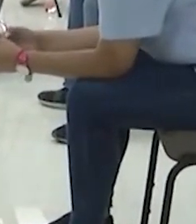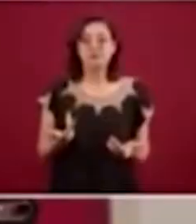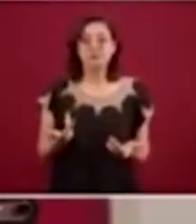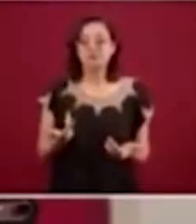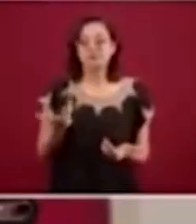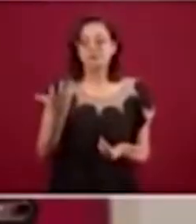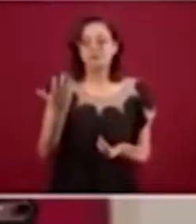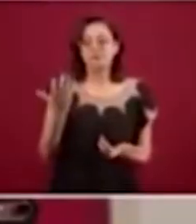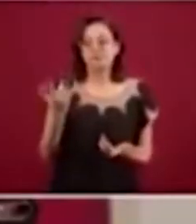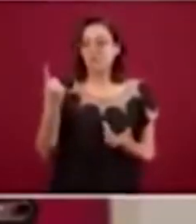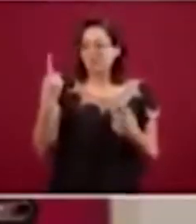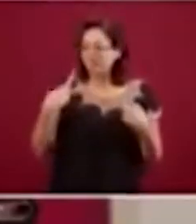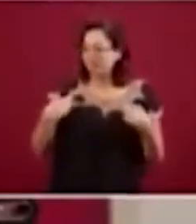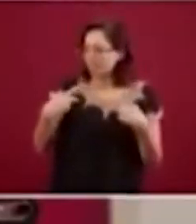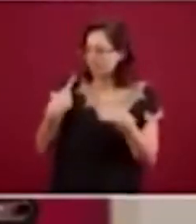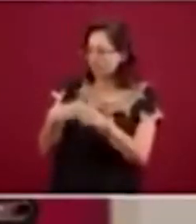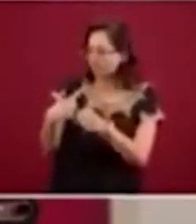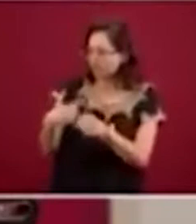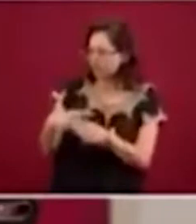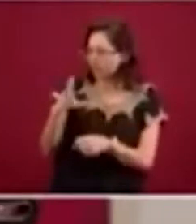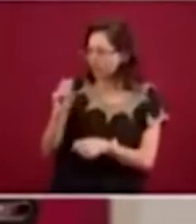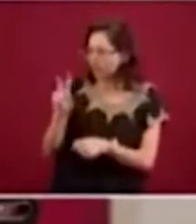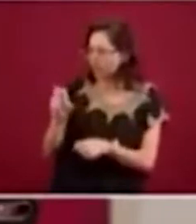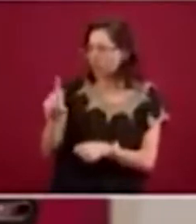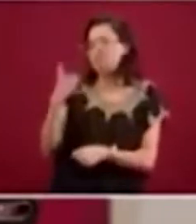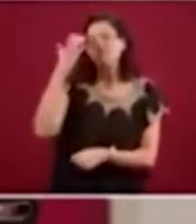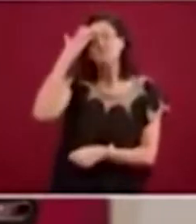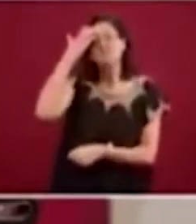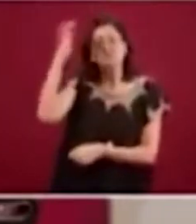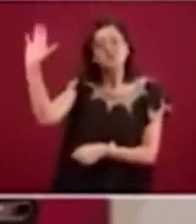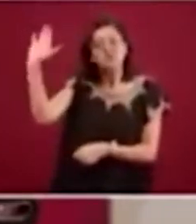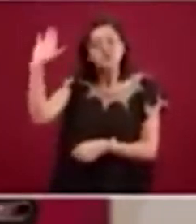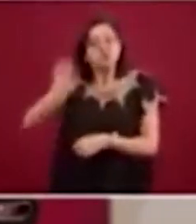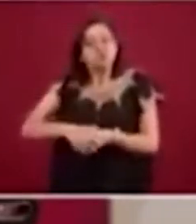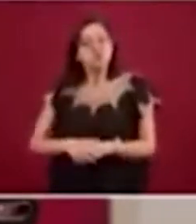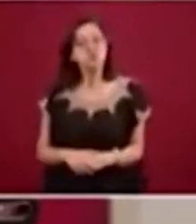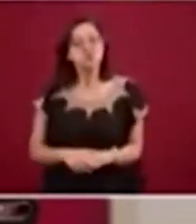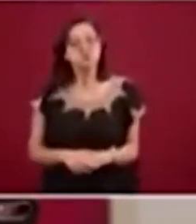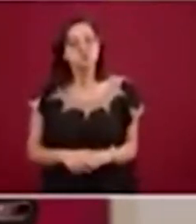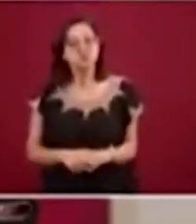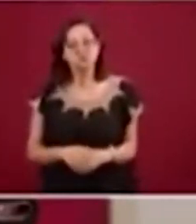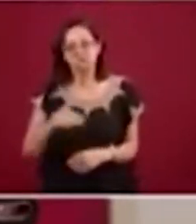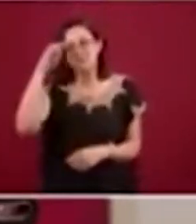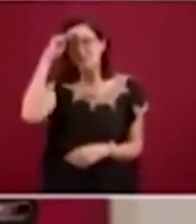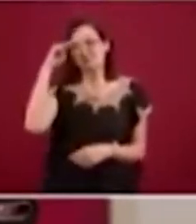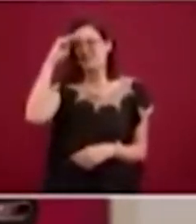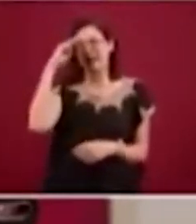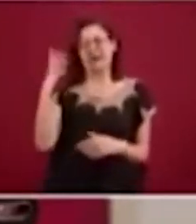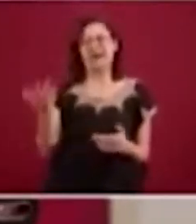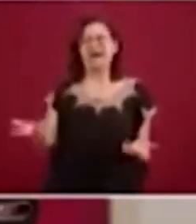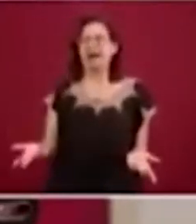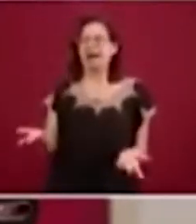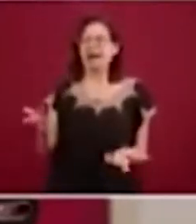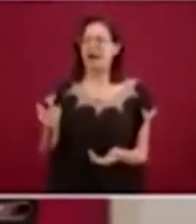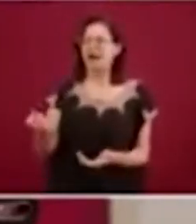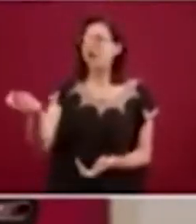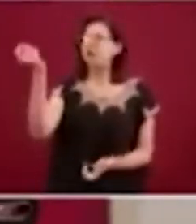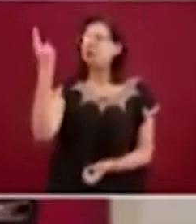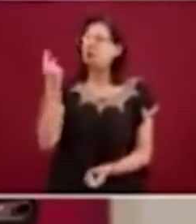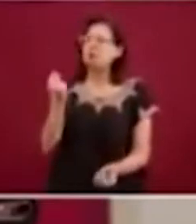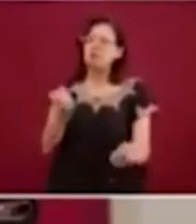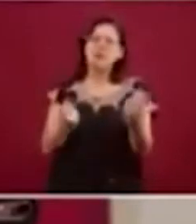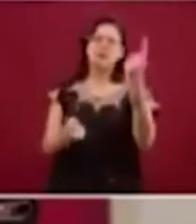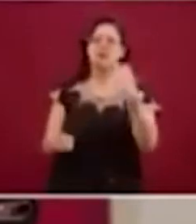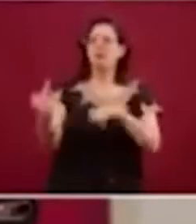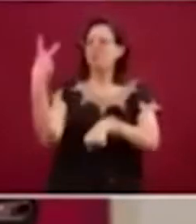cuestionado respecto a la petición que realizaron 9 gobernadores exigiendo la renuncia de Hugo López-Gatell. Manifestó